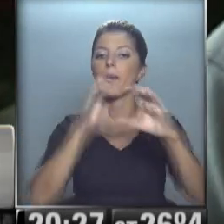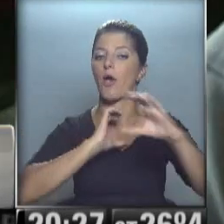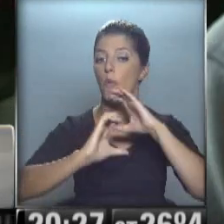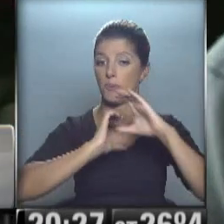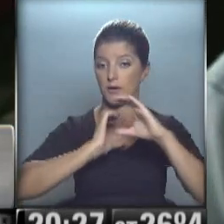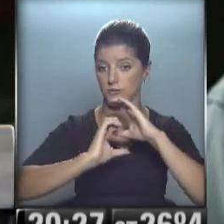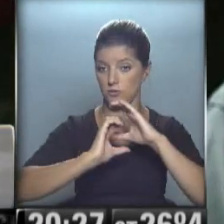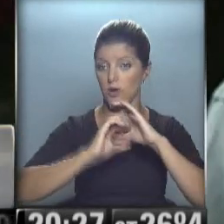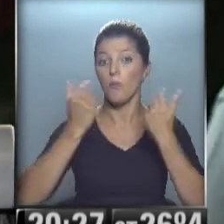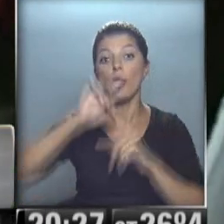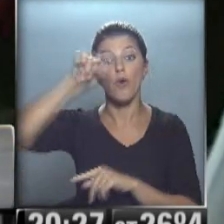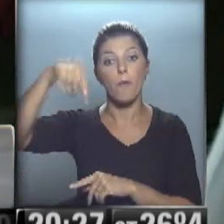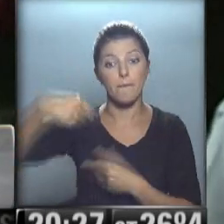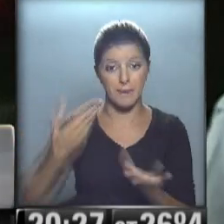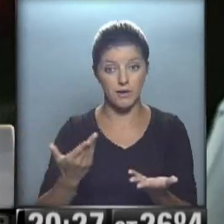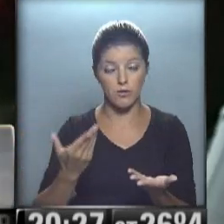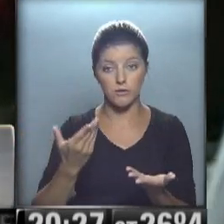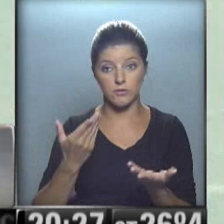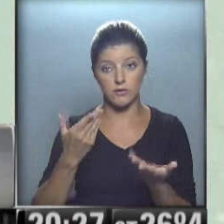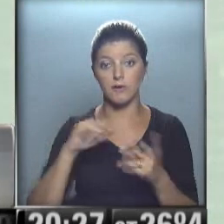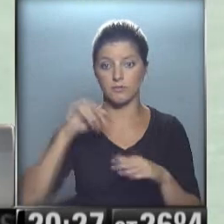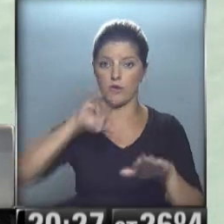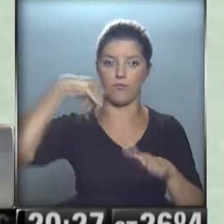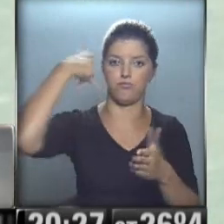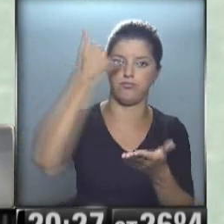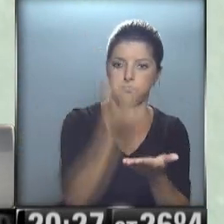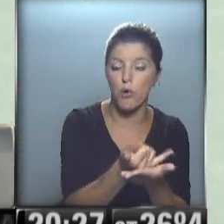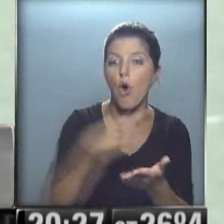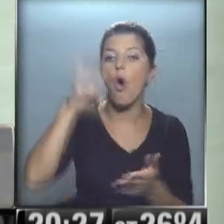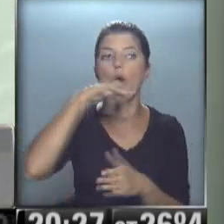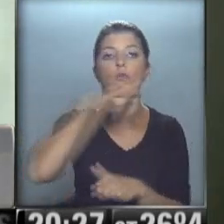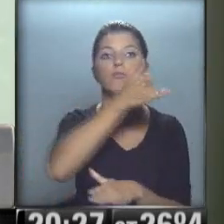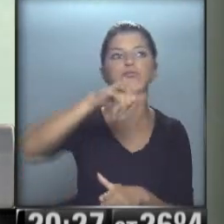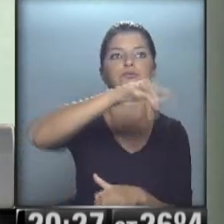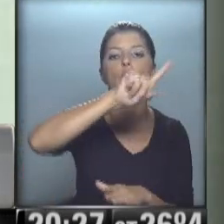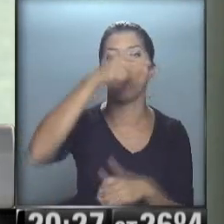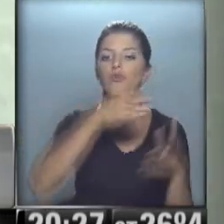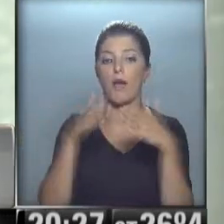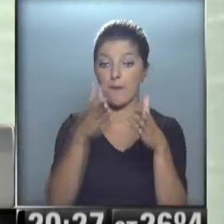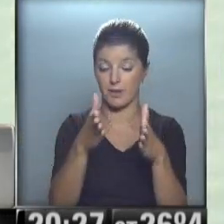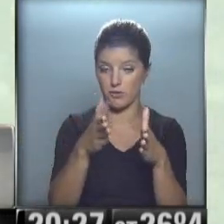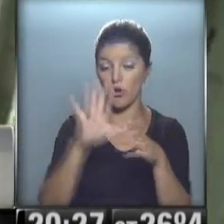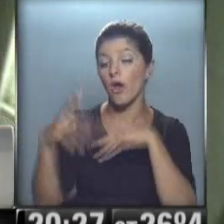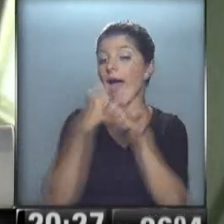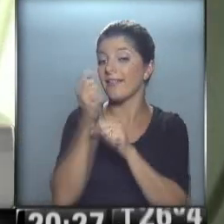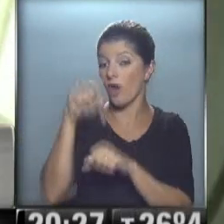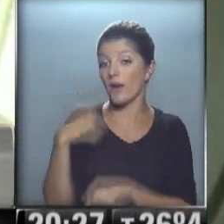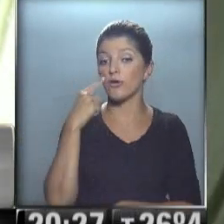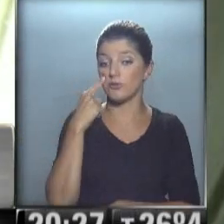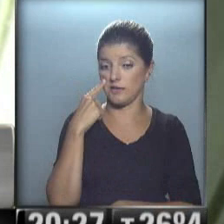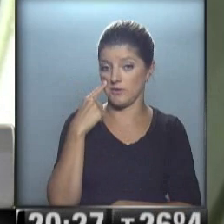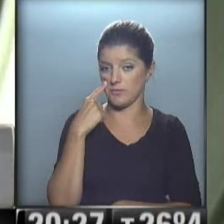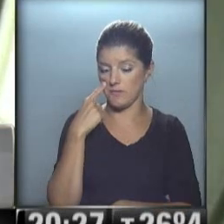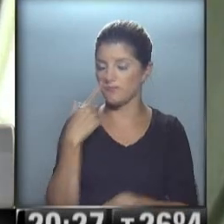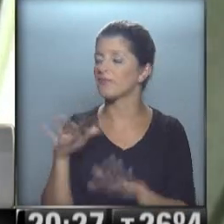hayan ocasionado la caída o la pérdida de rumbo, como hasta esta hora estamos empezando a conocer. Bien, Diego,